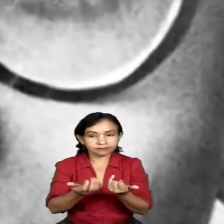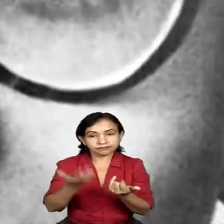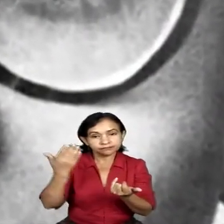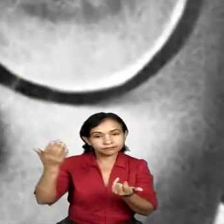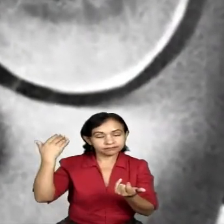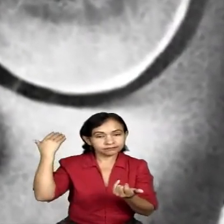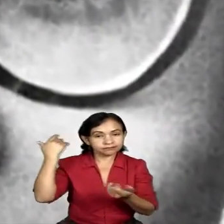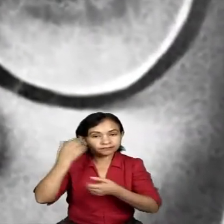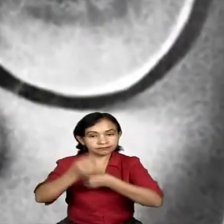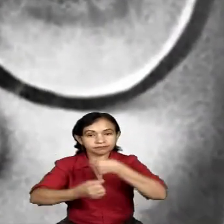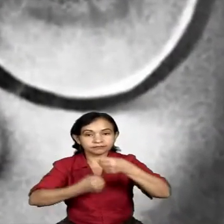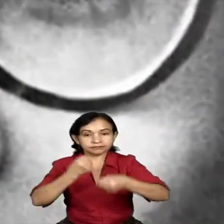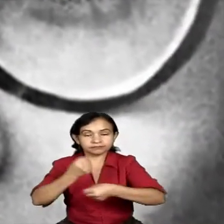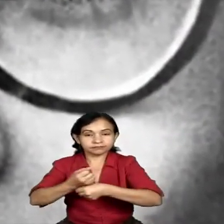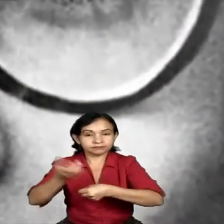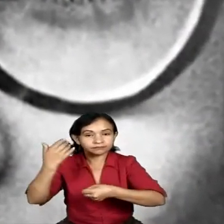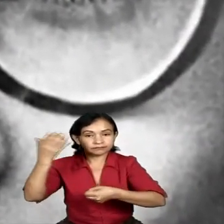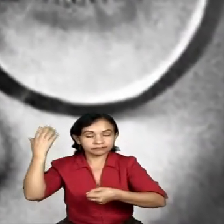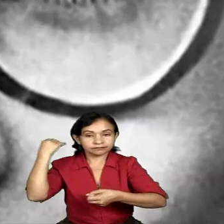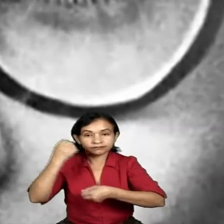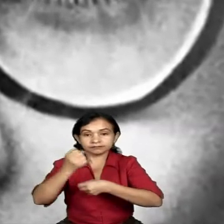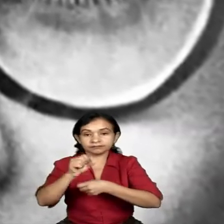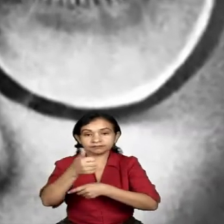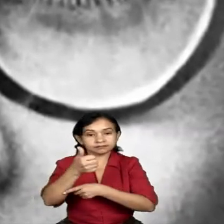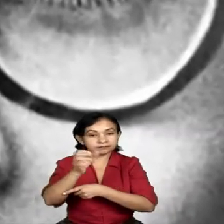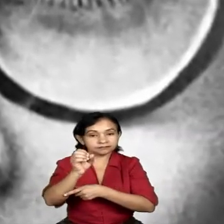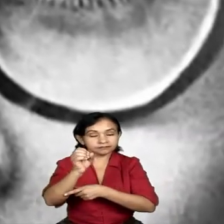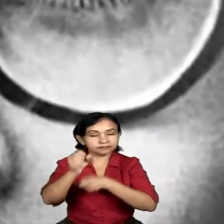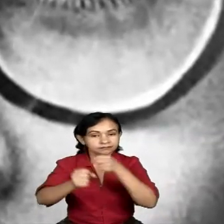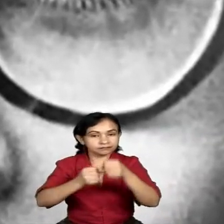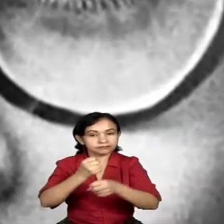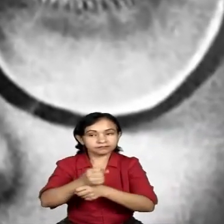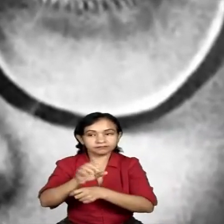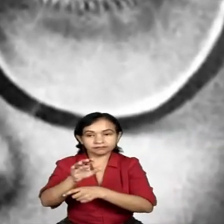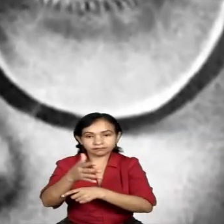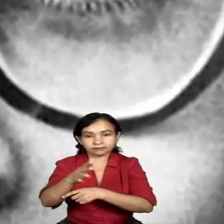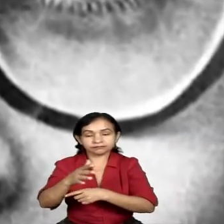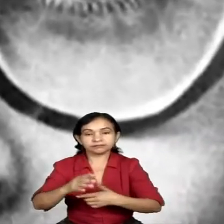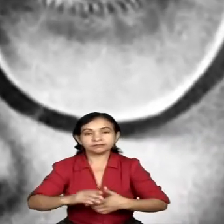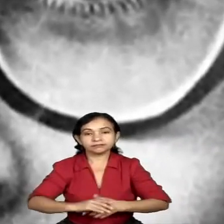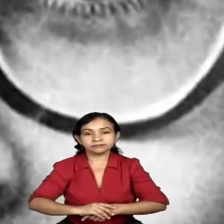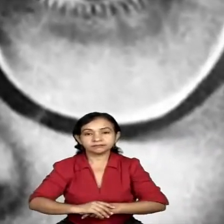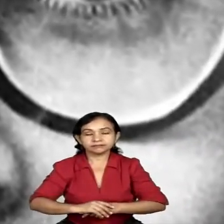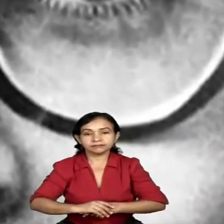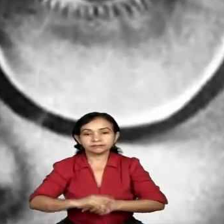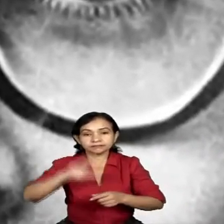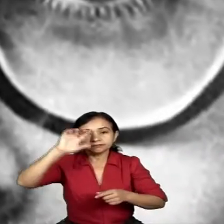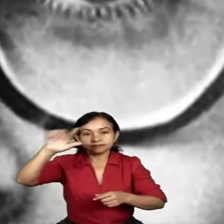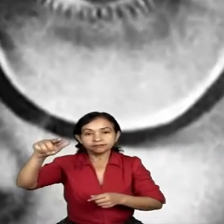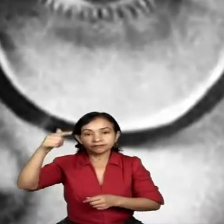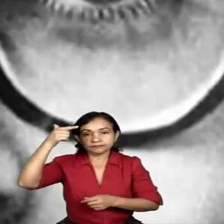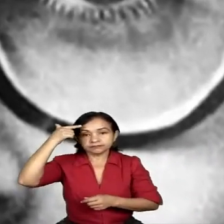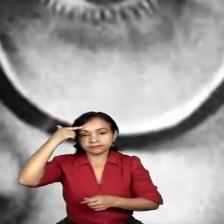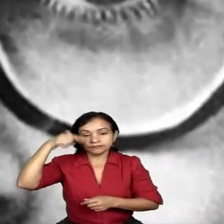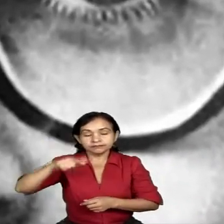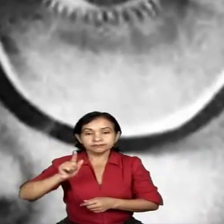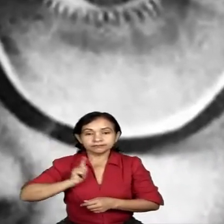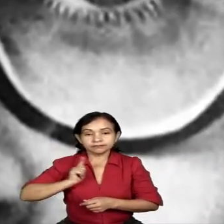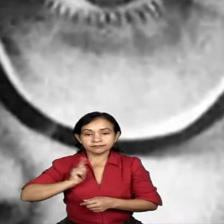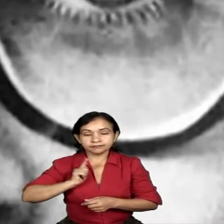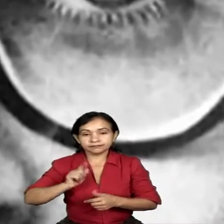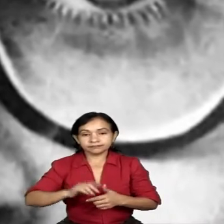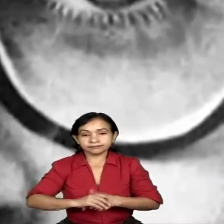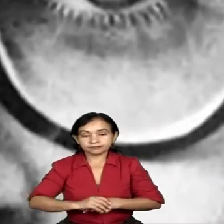algunas décadas, ya más de 60 años. Precisamente. Y es el gobierno que tenemos hoy. Yo leo